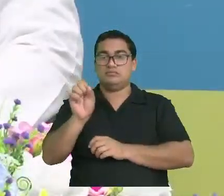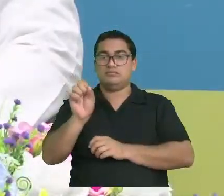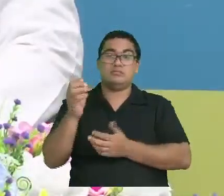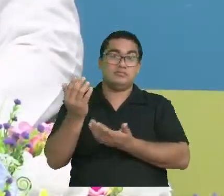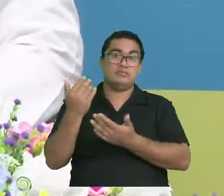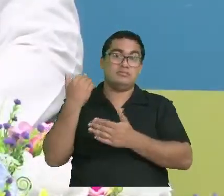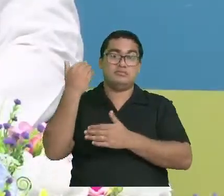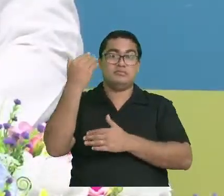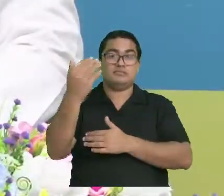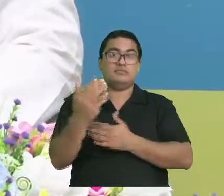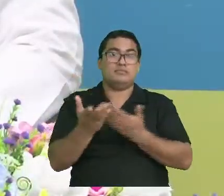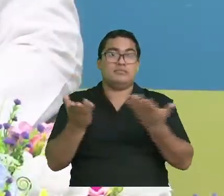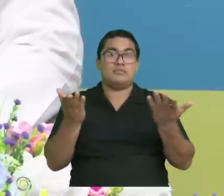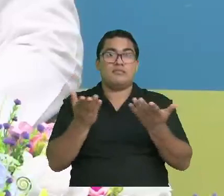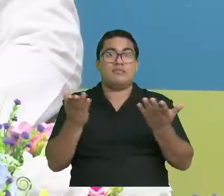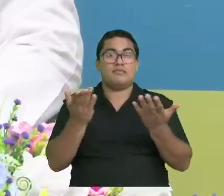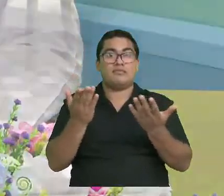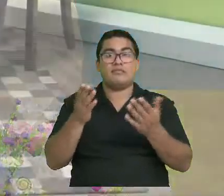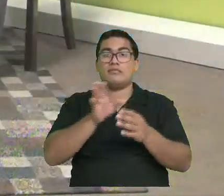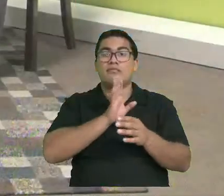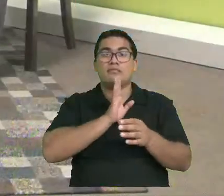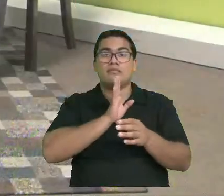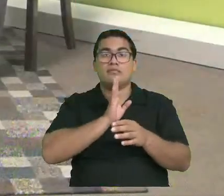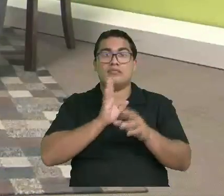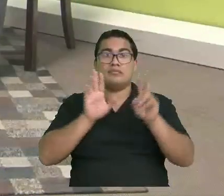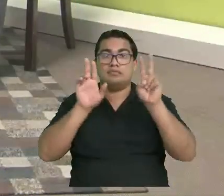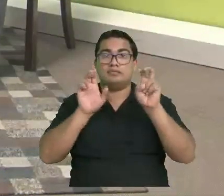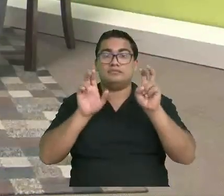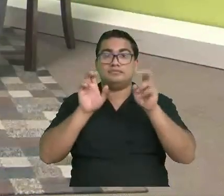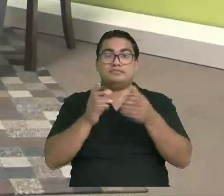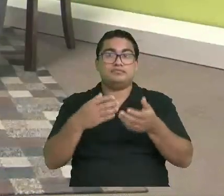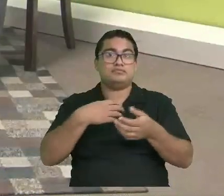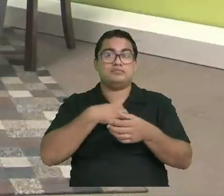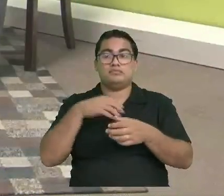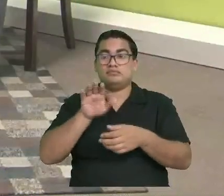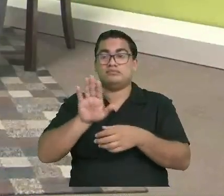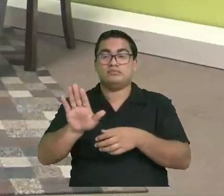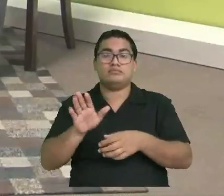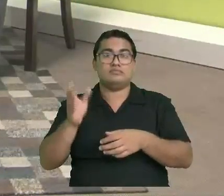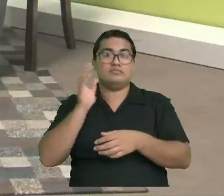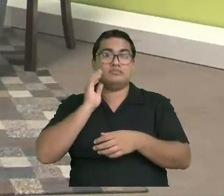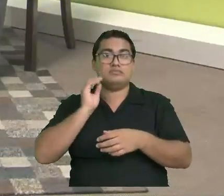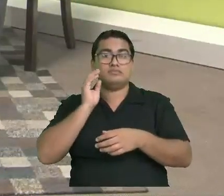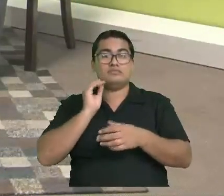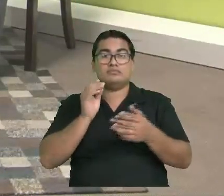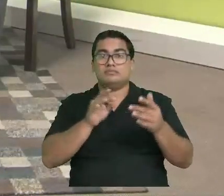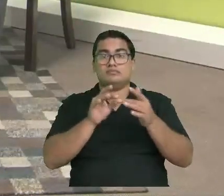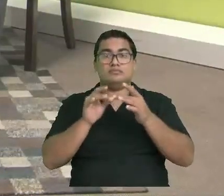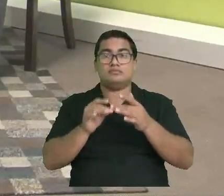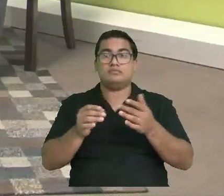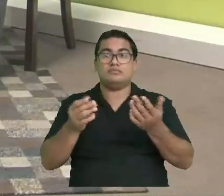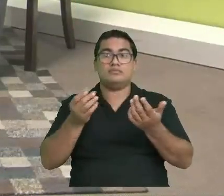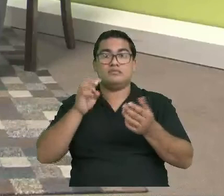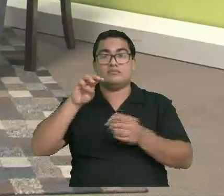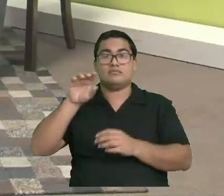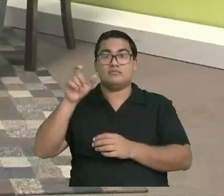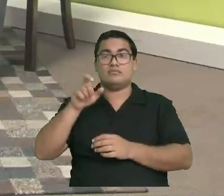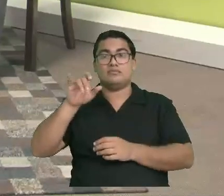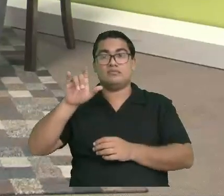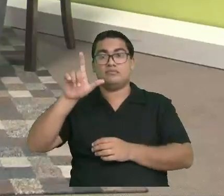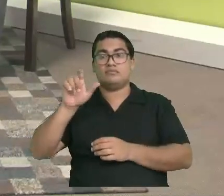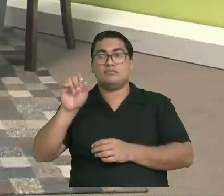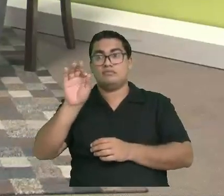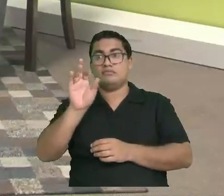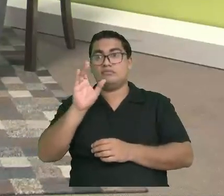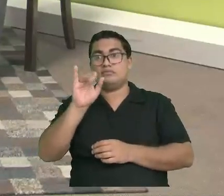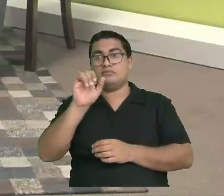en otra oportunidad para hablar de temas que están de acuerdo a su especialidad, como es la cirugía maxilofacial. Gracias, doctor. Creo